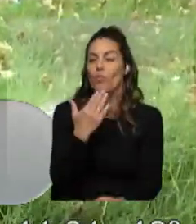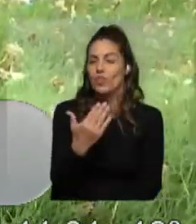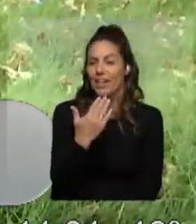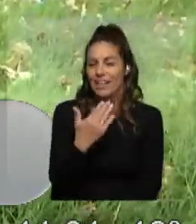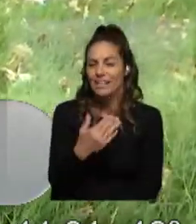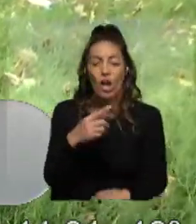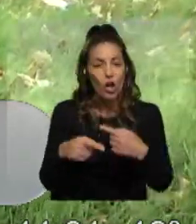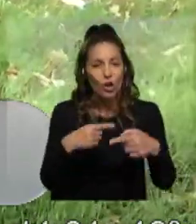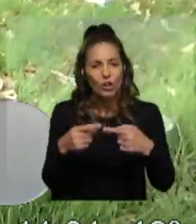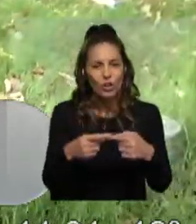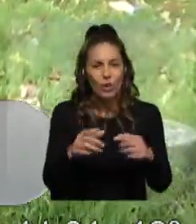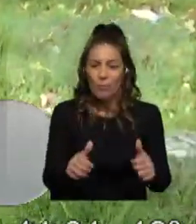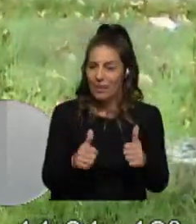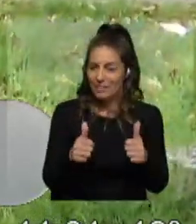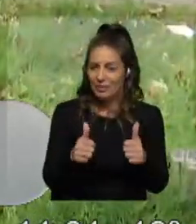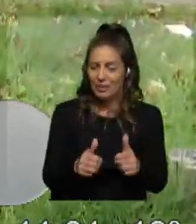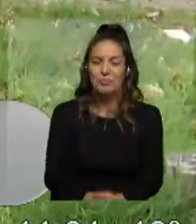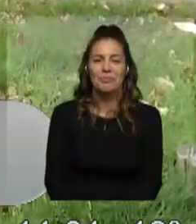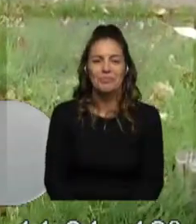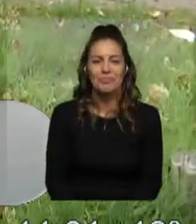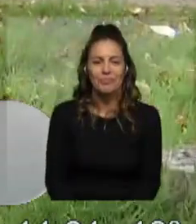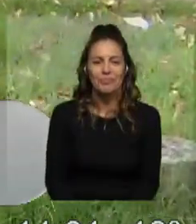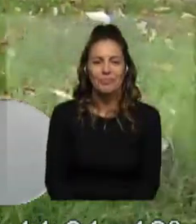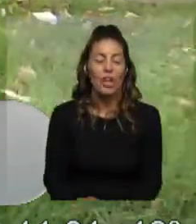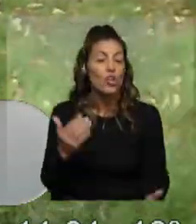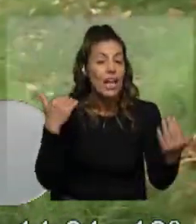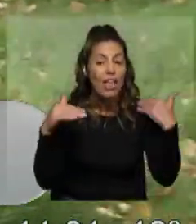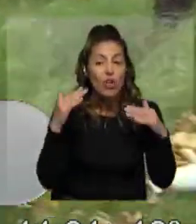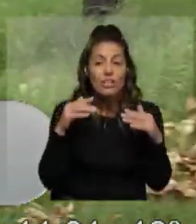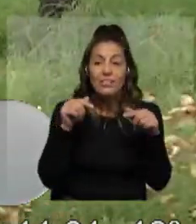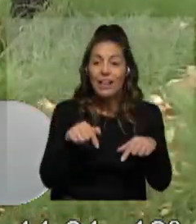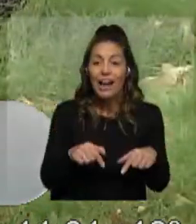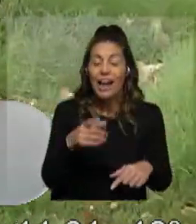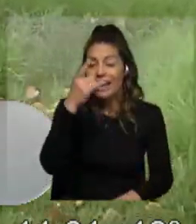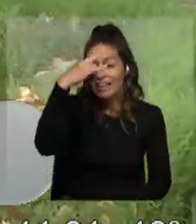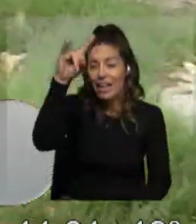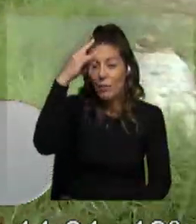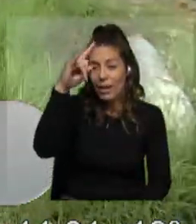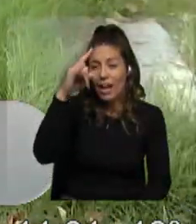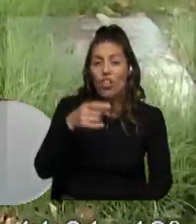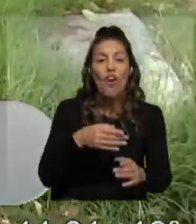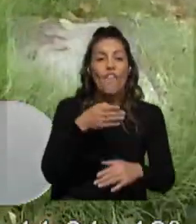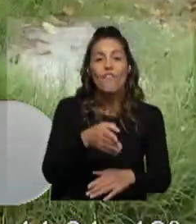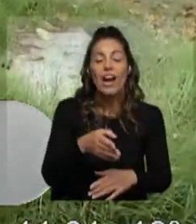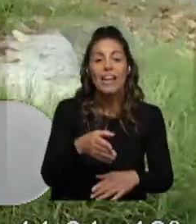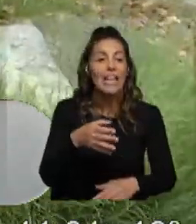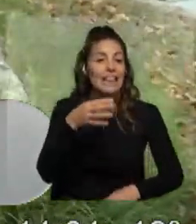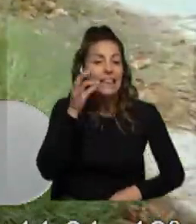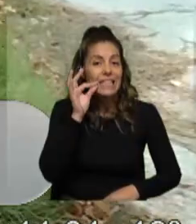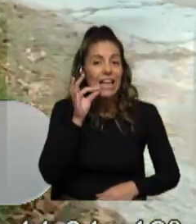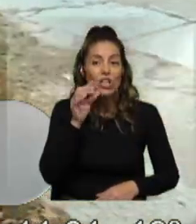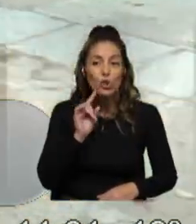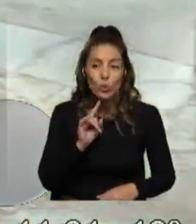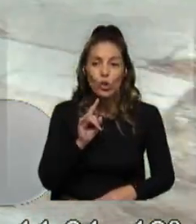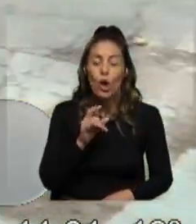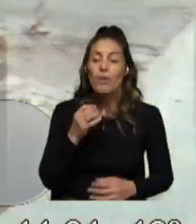arriba. Siga su camino, ¿eh? El ciudadano, Fito, ¿eh? Los adolescentes que cruzan por aquí, también en el Prado, que van a tomar su desayuno. Pero sí,